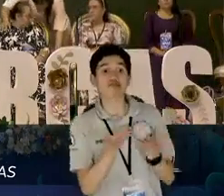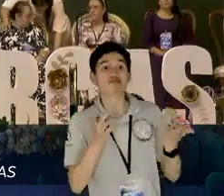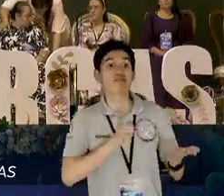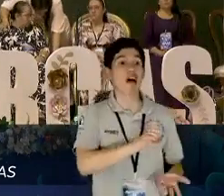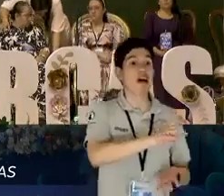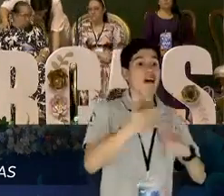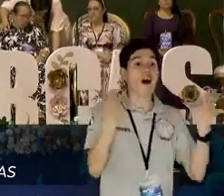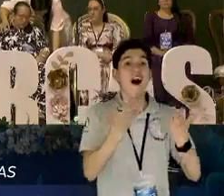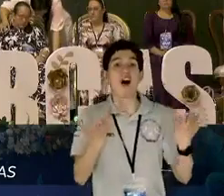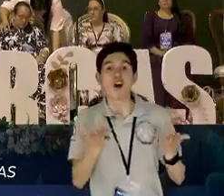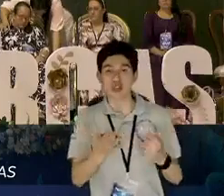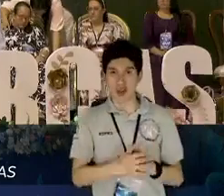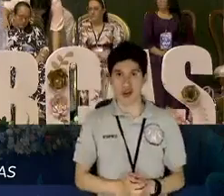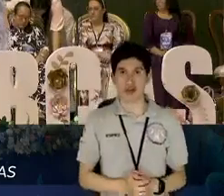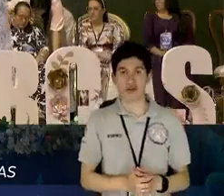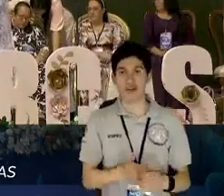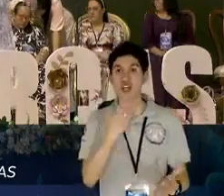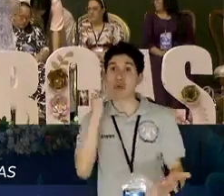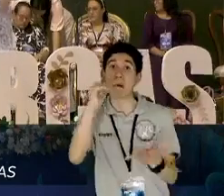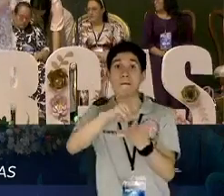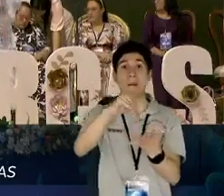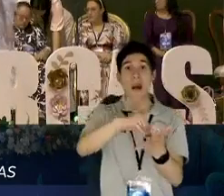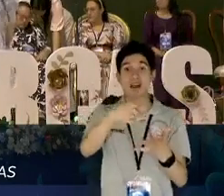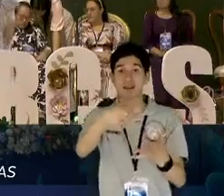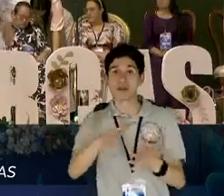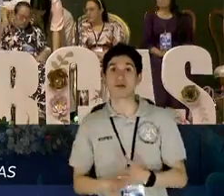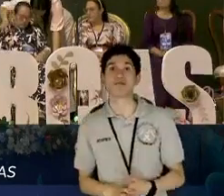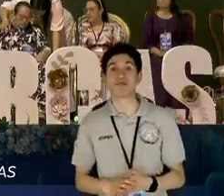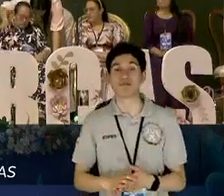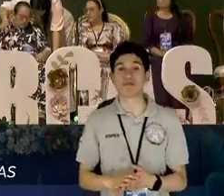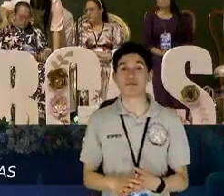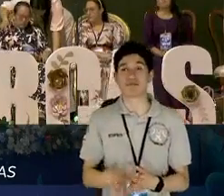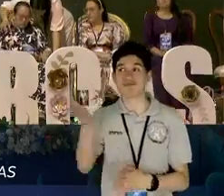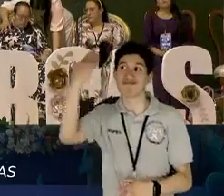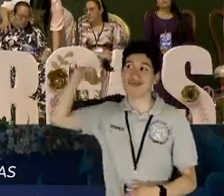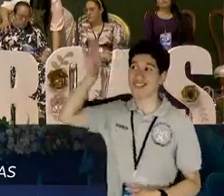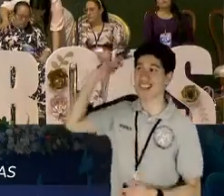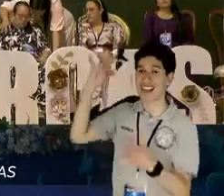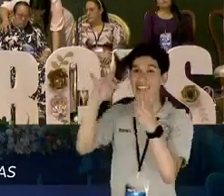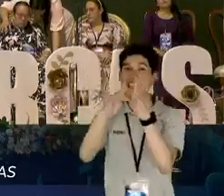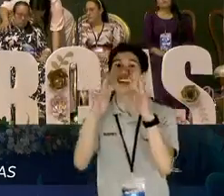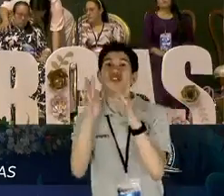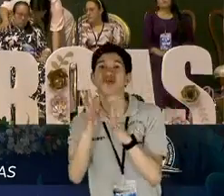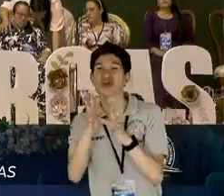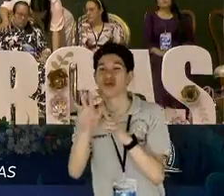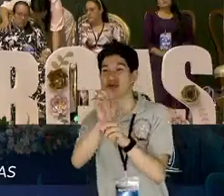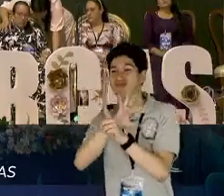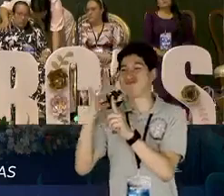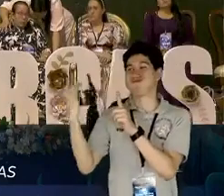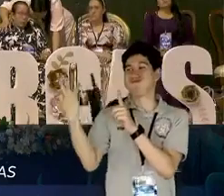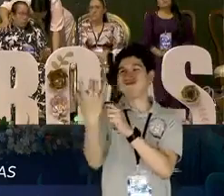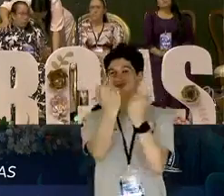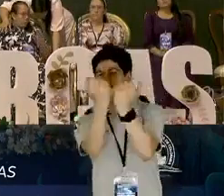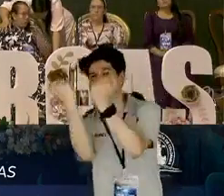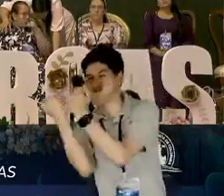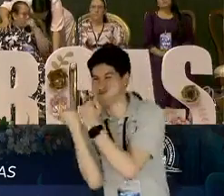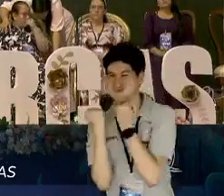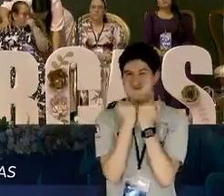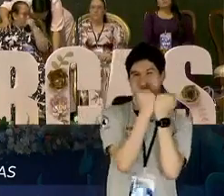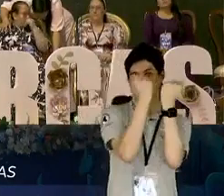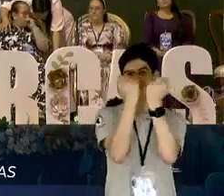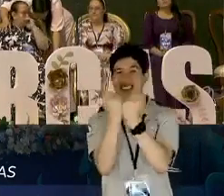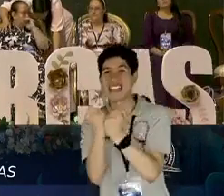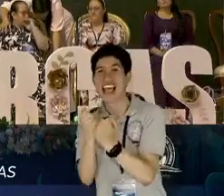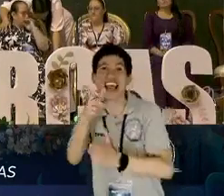se iba, y entonces quedan solamente los 12, y dice el Señor, ¿y ustedes no se quieren ir también? Y